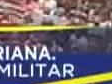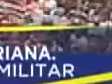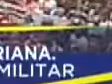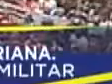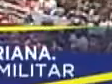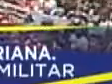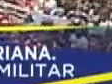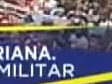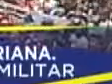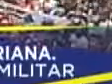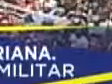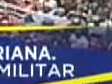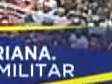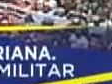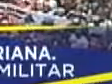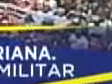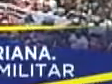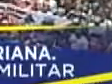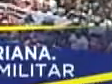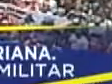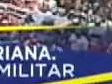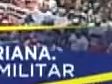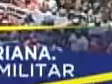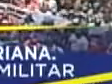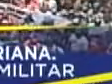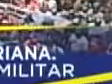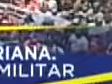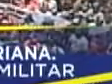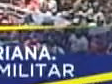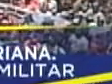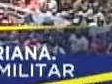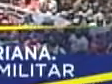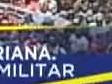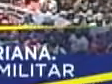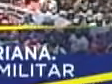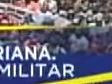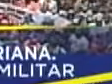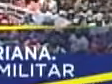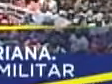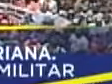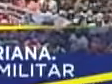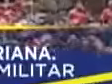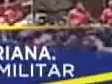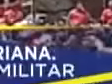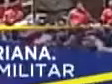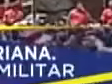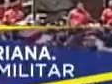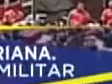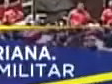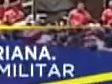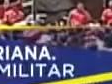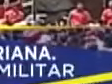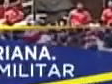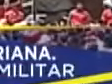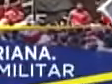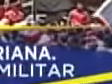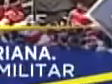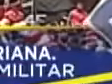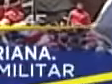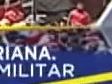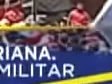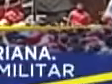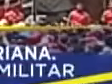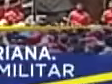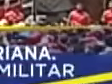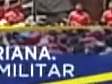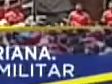con la alegría de estos 32 años en combate. Pero también en victoria. Vamos a